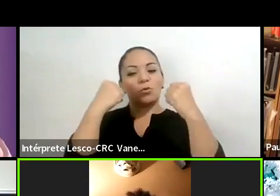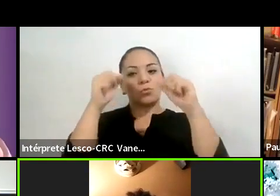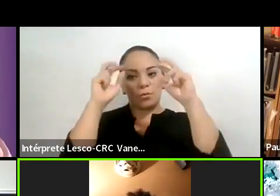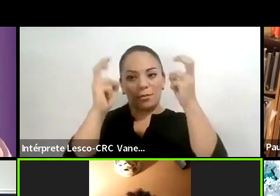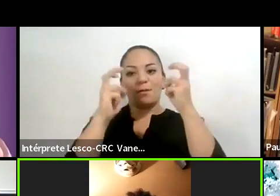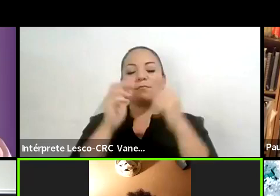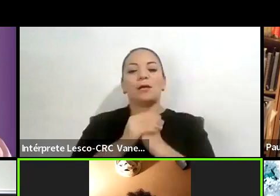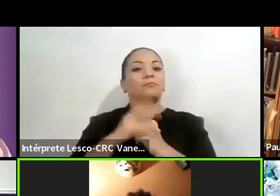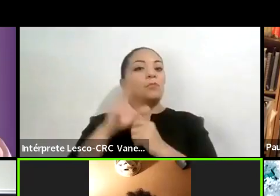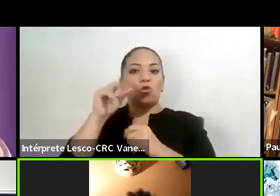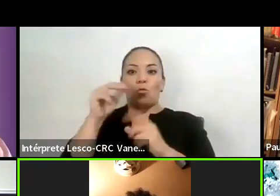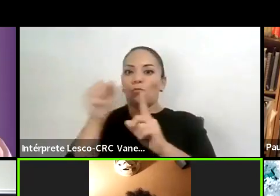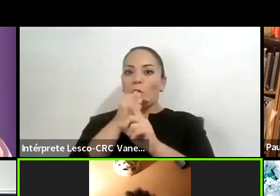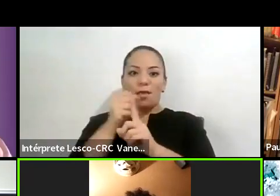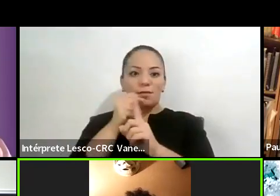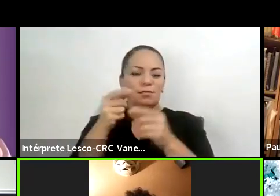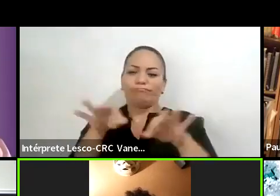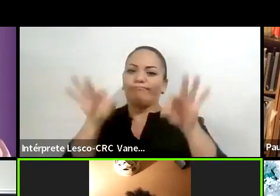no violencia y